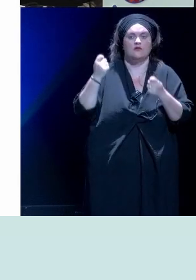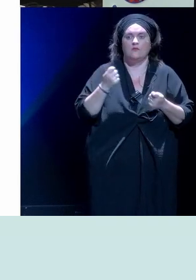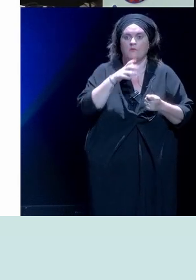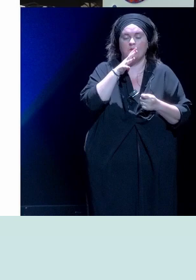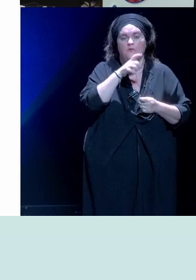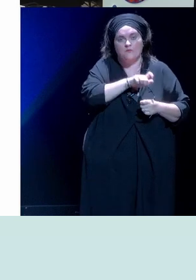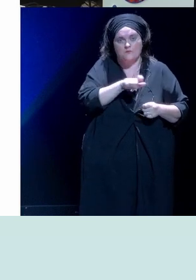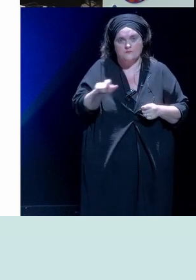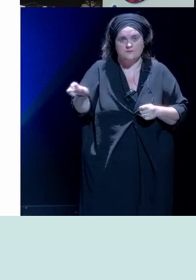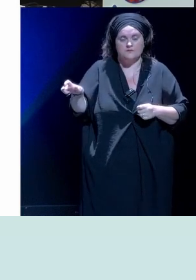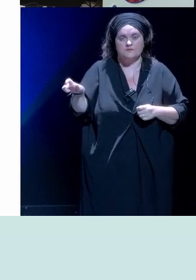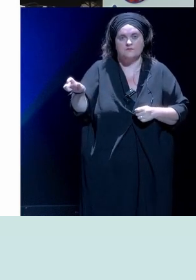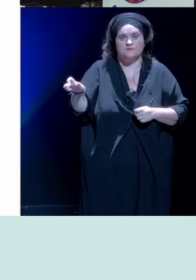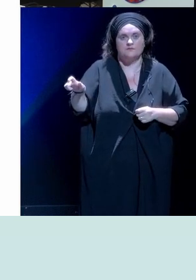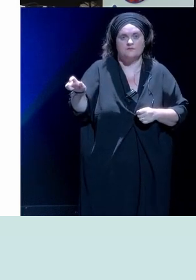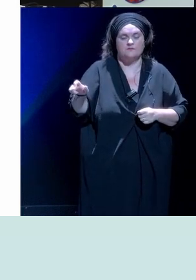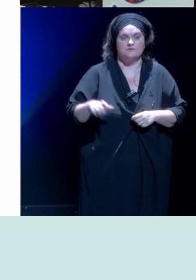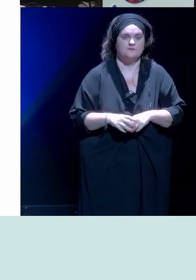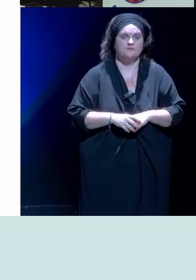personas